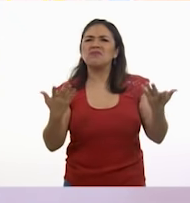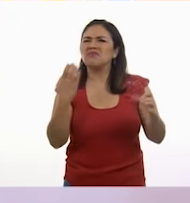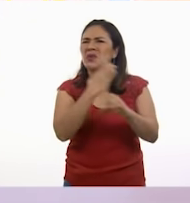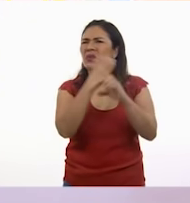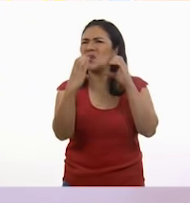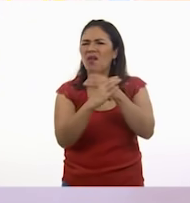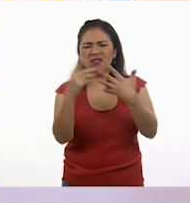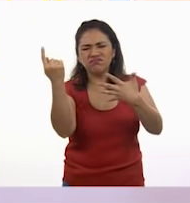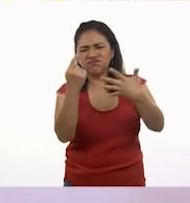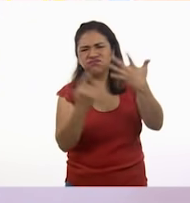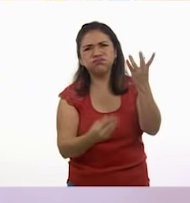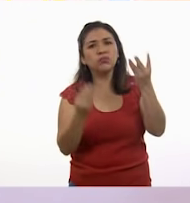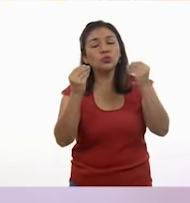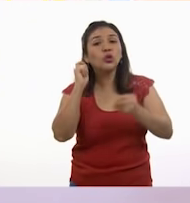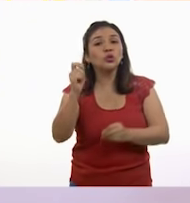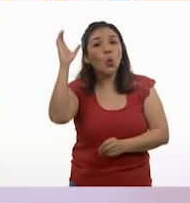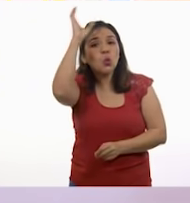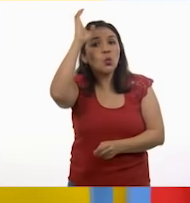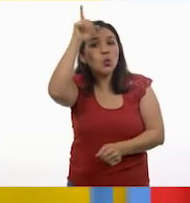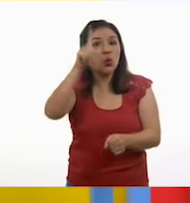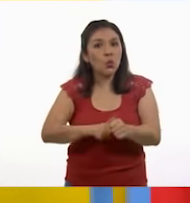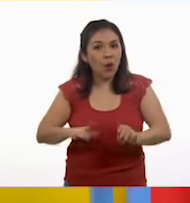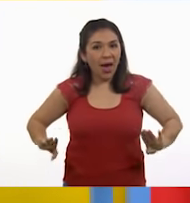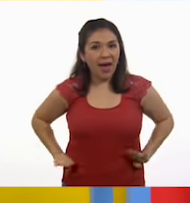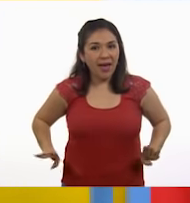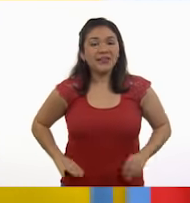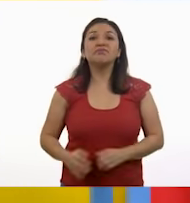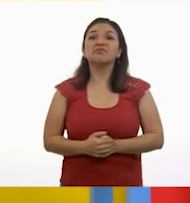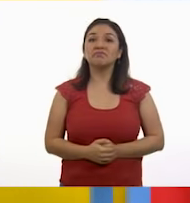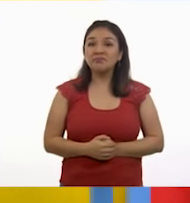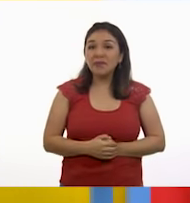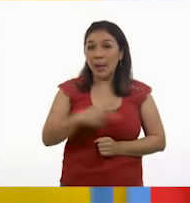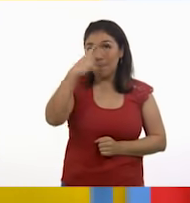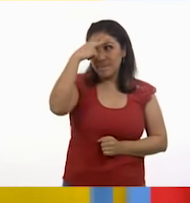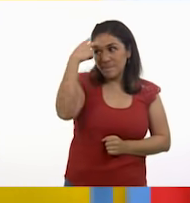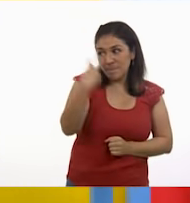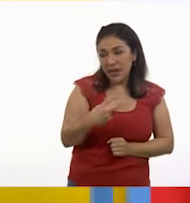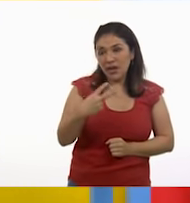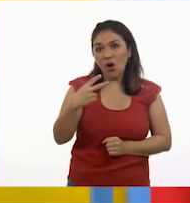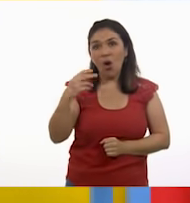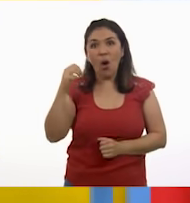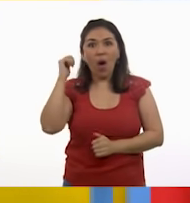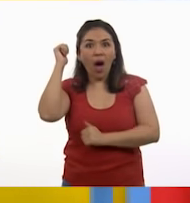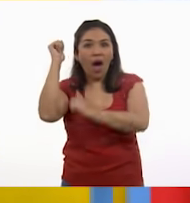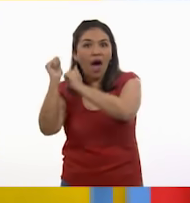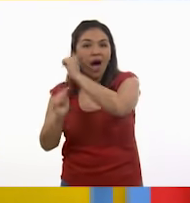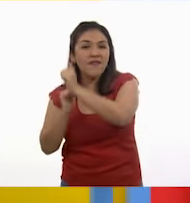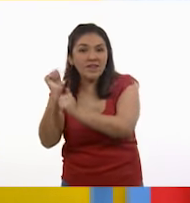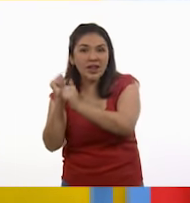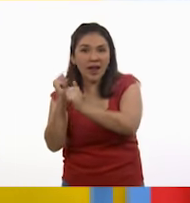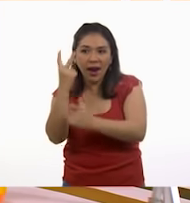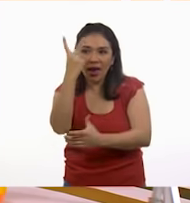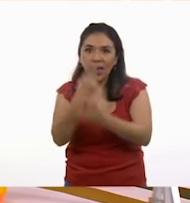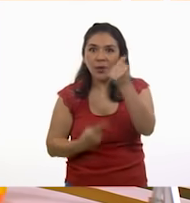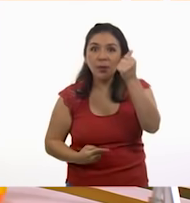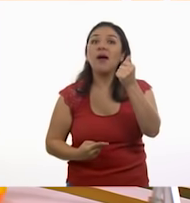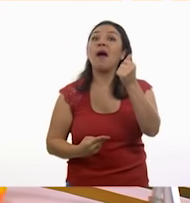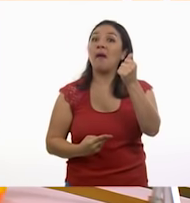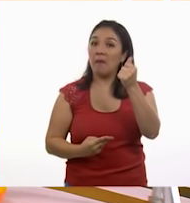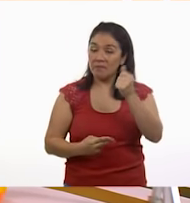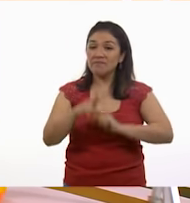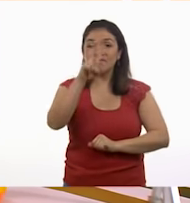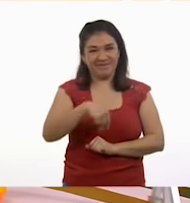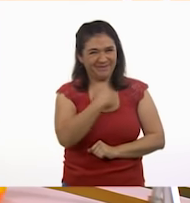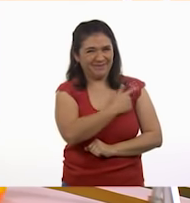elementos culturales méxico africano méxico muy bien me dio